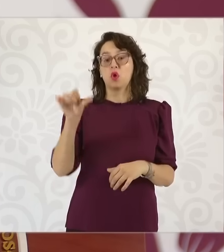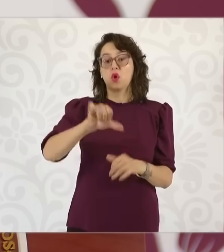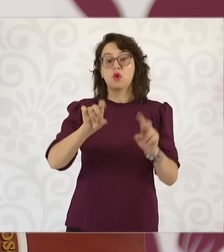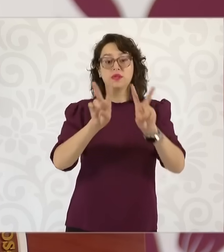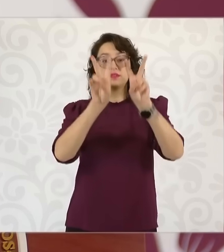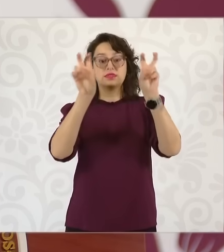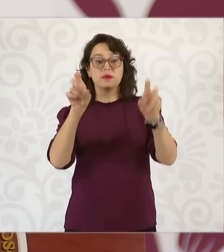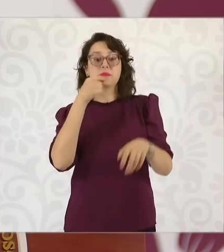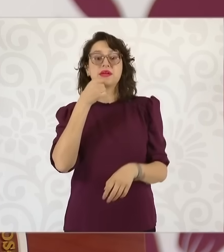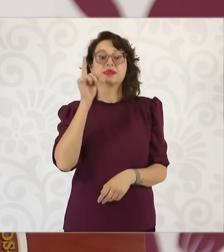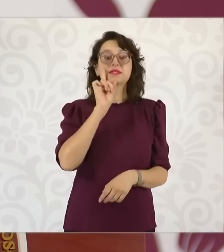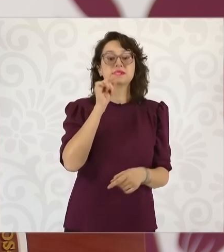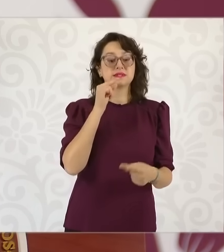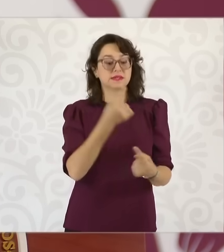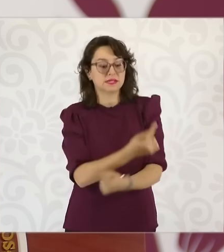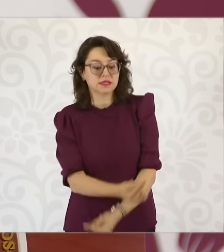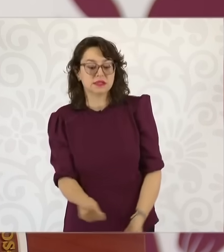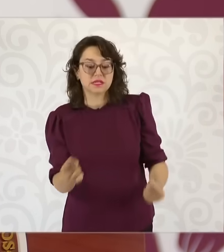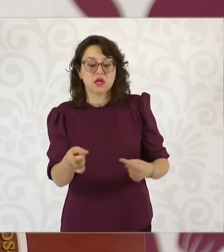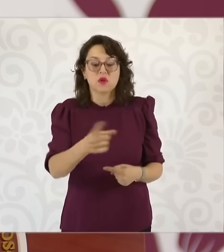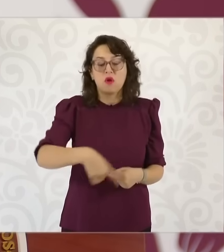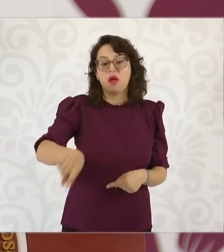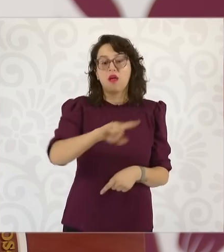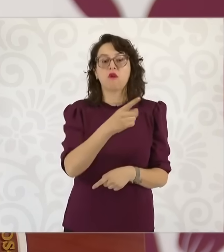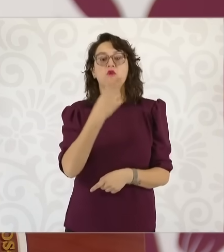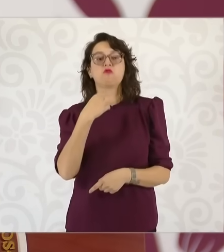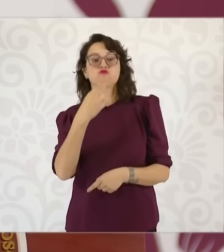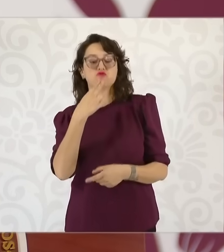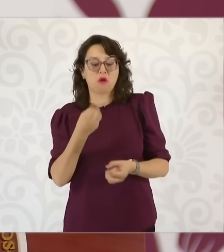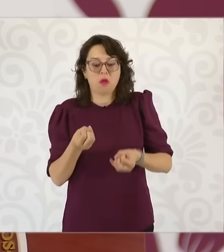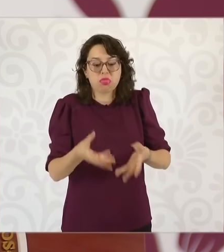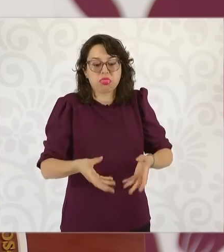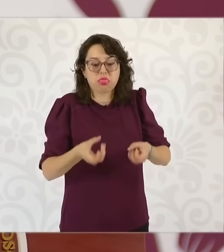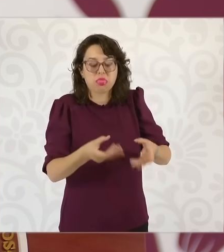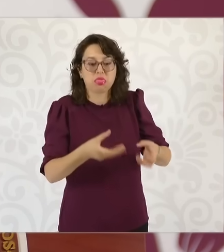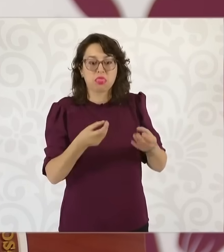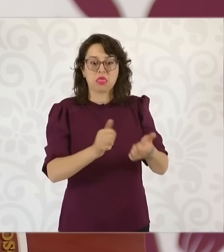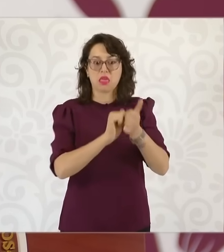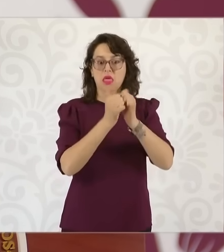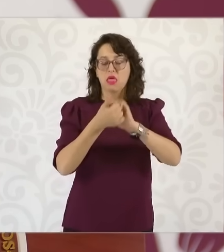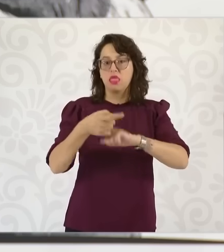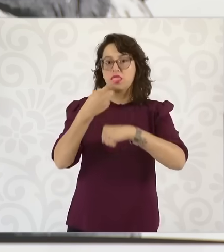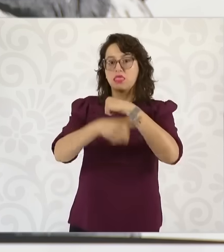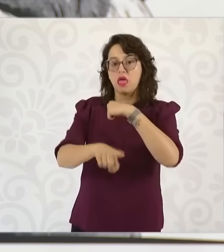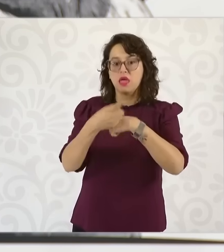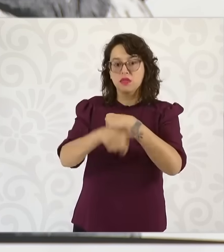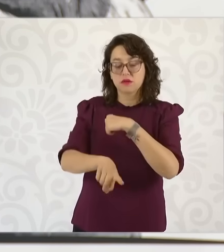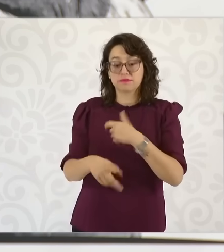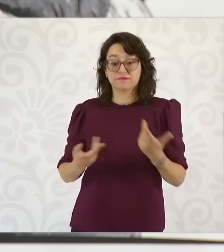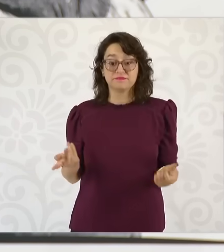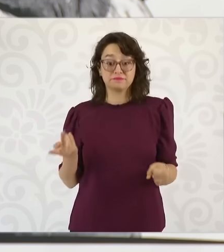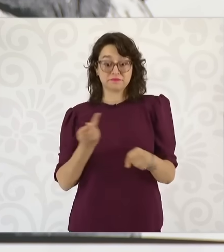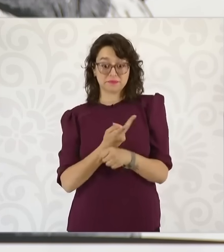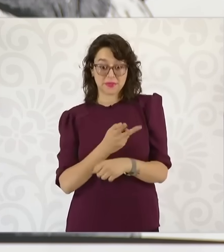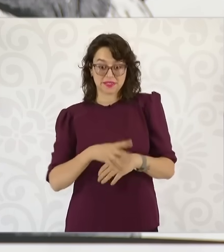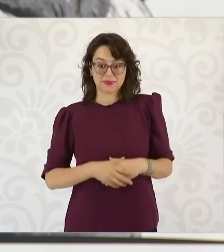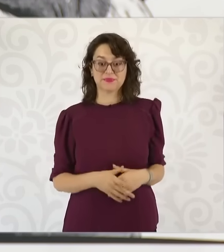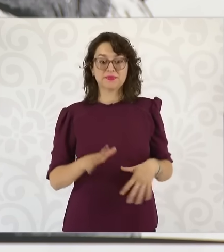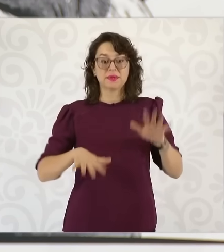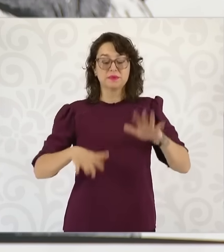niños. Porque como habrán visto en algunas de las giras, algunas niñas y niños me